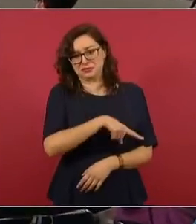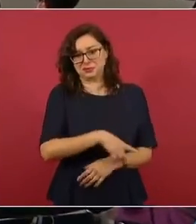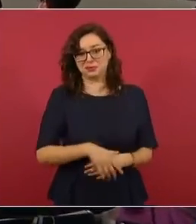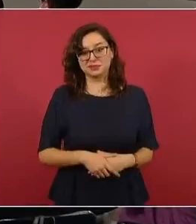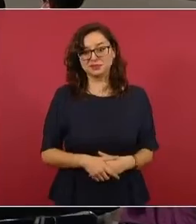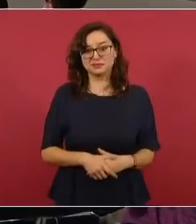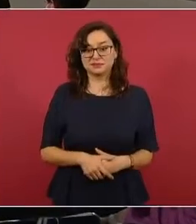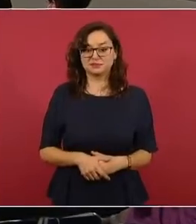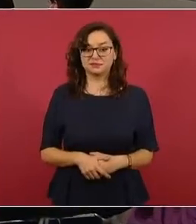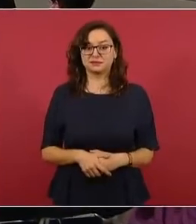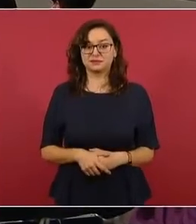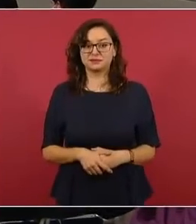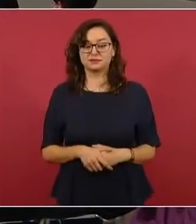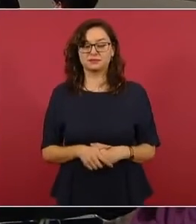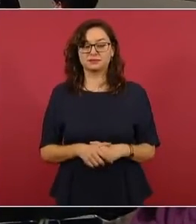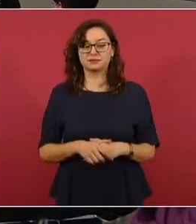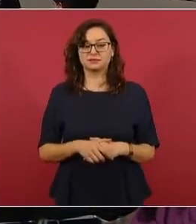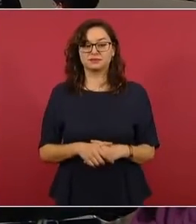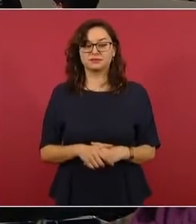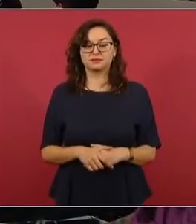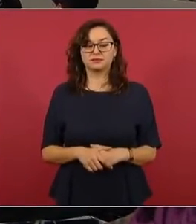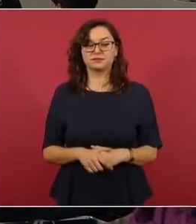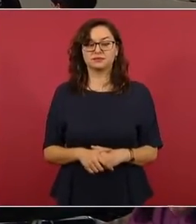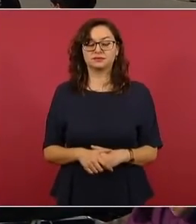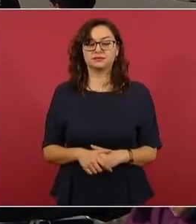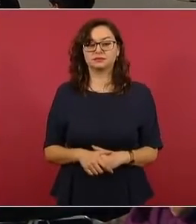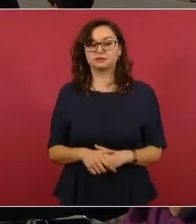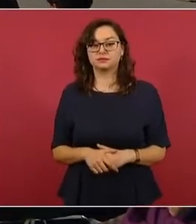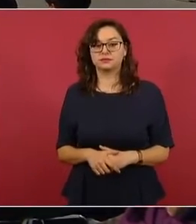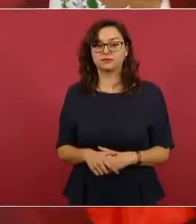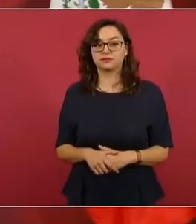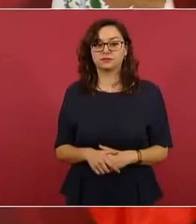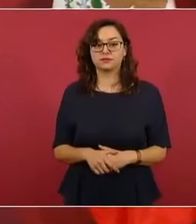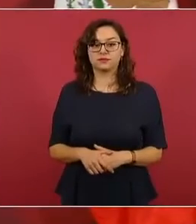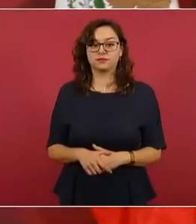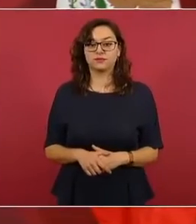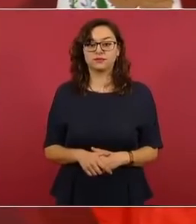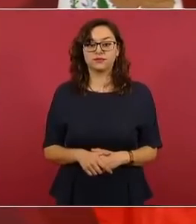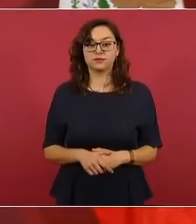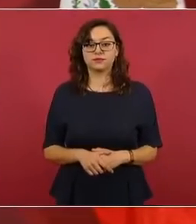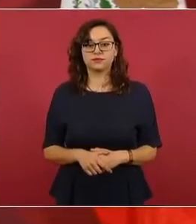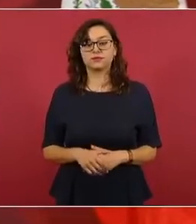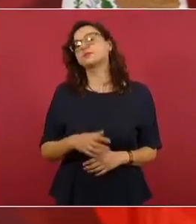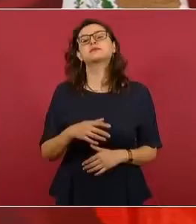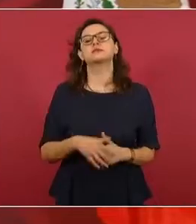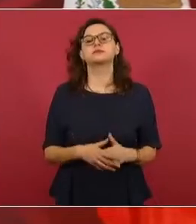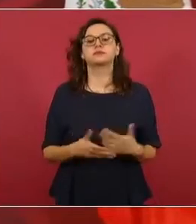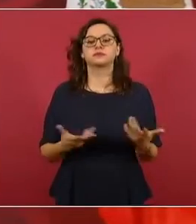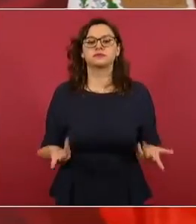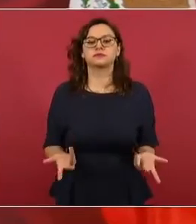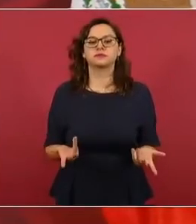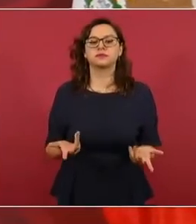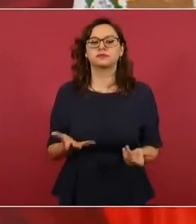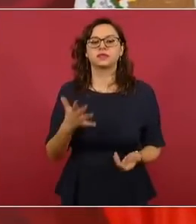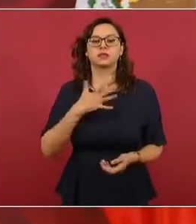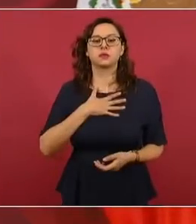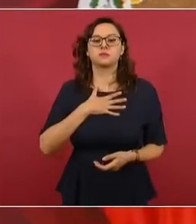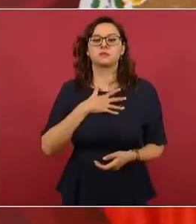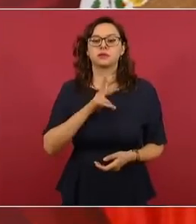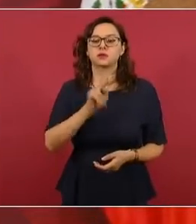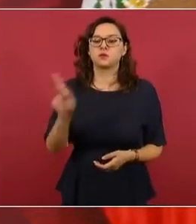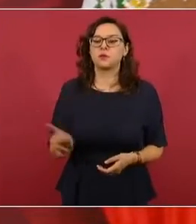O sea, dirían en mi pueblo, porque allá no se le llama sopilote también,